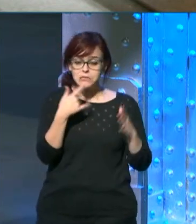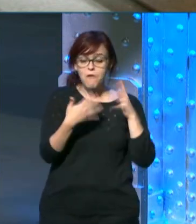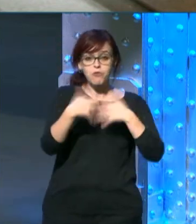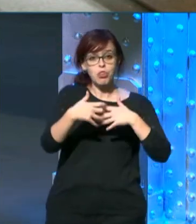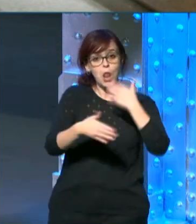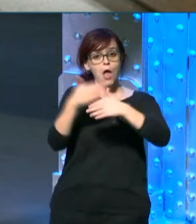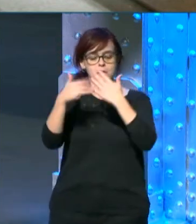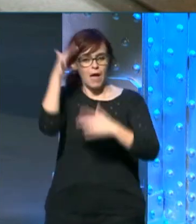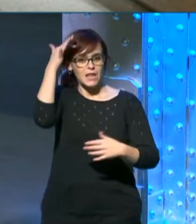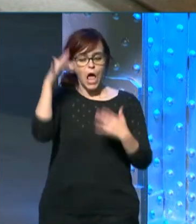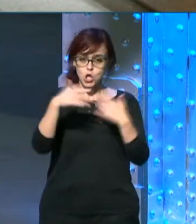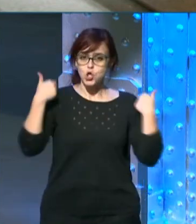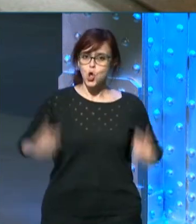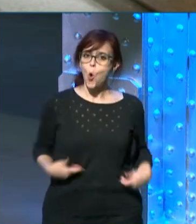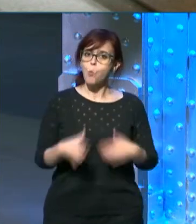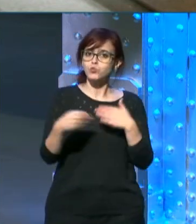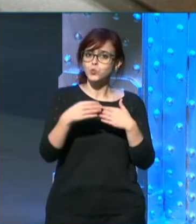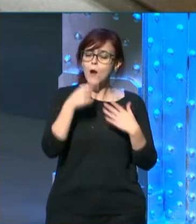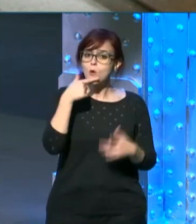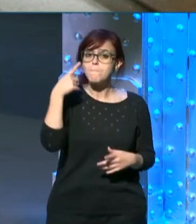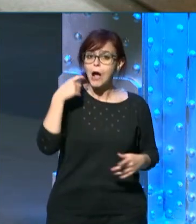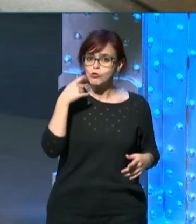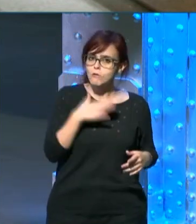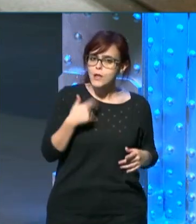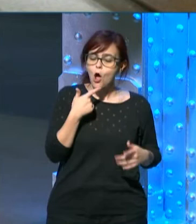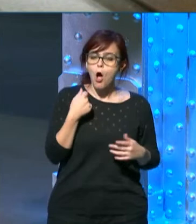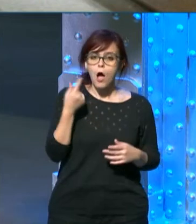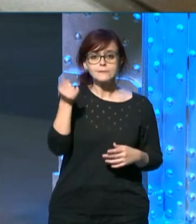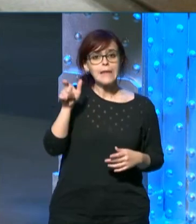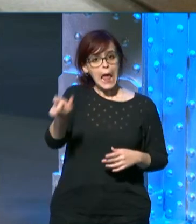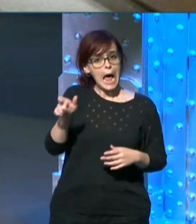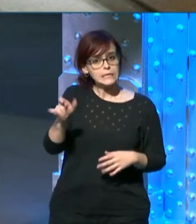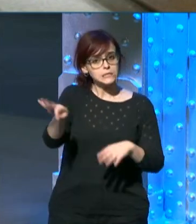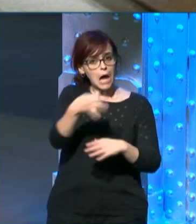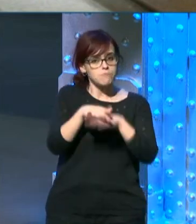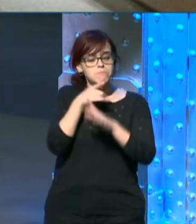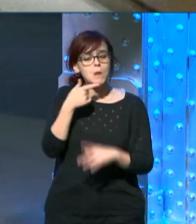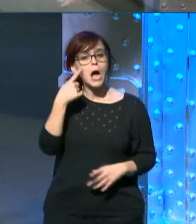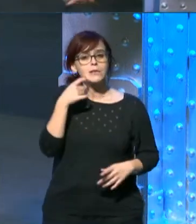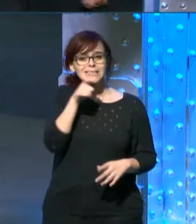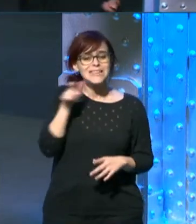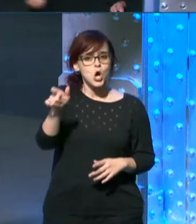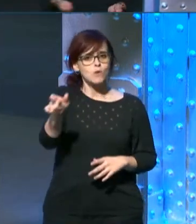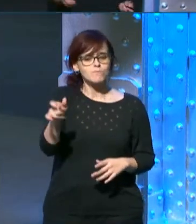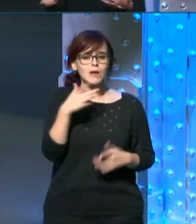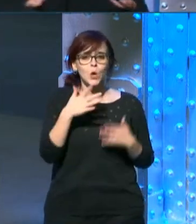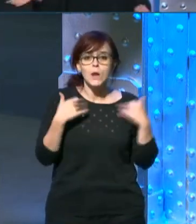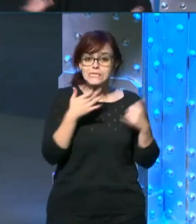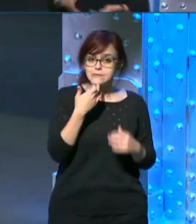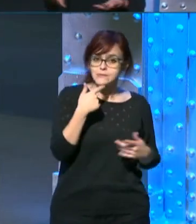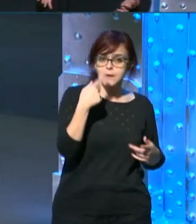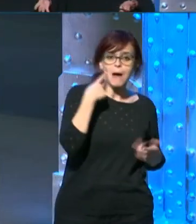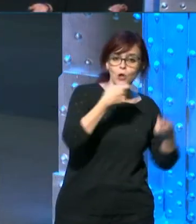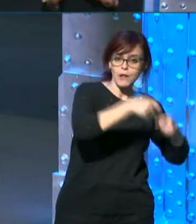que fuera yo, como usuario de un banco, quiero poder sacar dinero con mi tarjeta de crédito en cualquier cajero siempre que el banco esté cerrado para